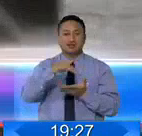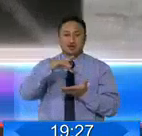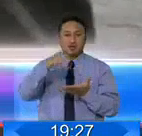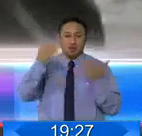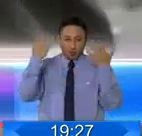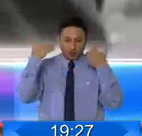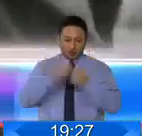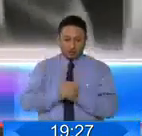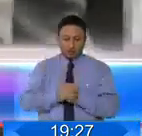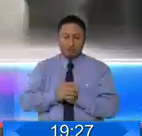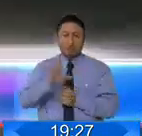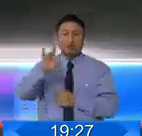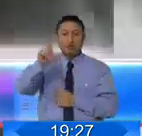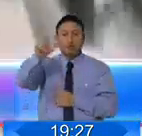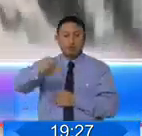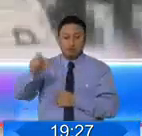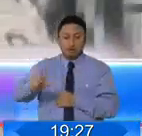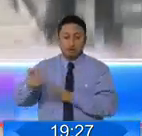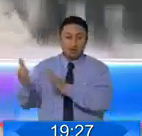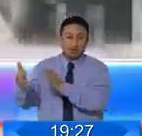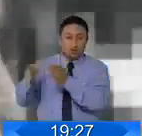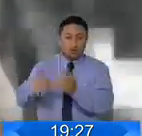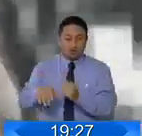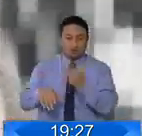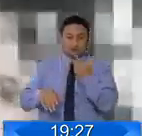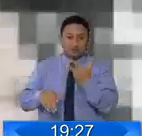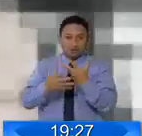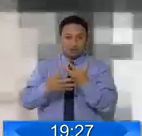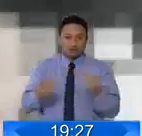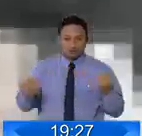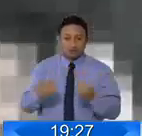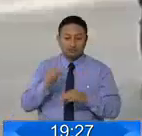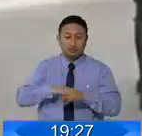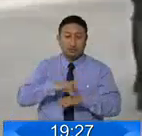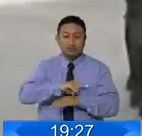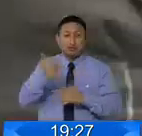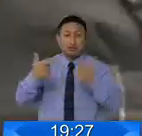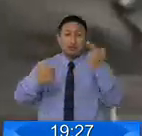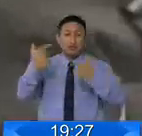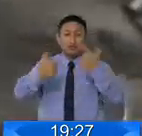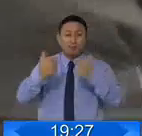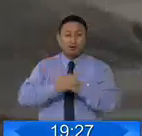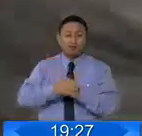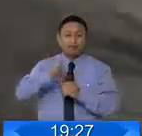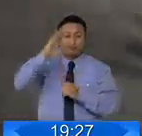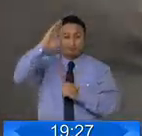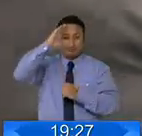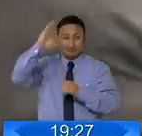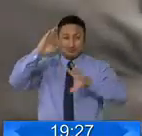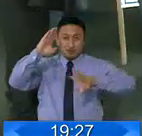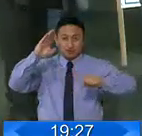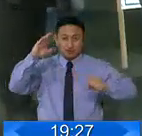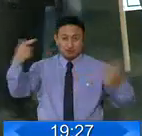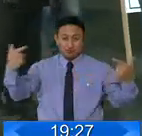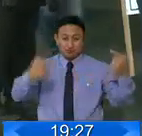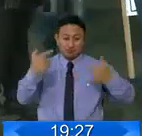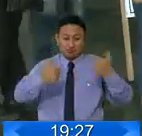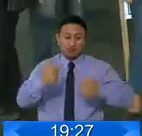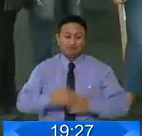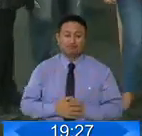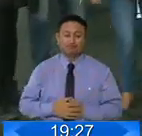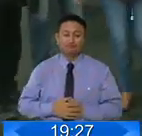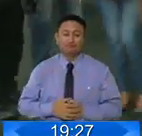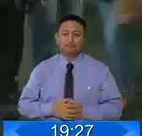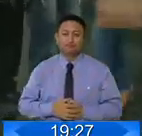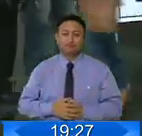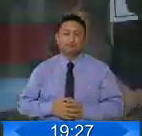fallecieron 8 personas y 3 desaparecieron, como consecuencia de un enfrentamiento armado entre delincuentes y uniformados, informó